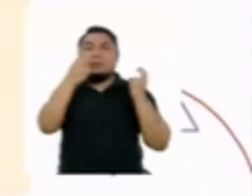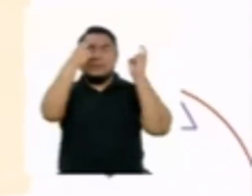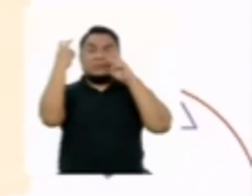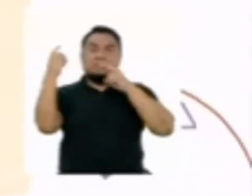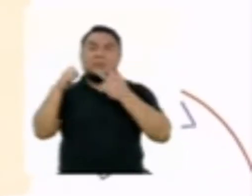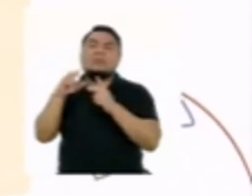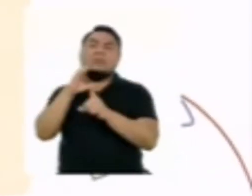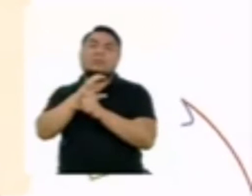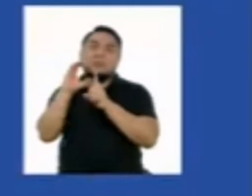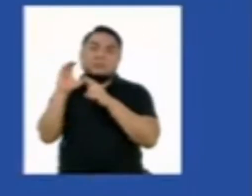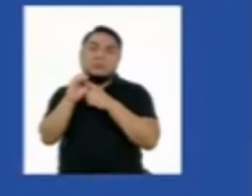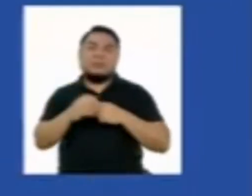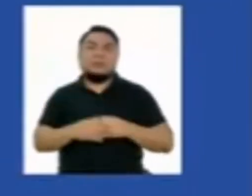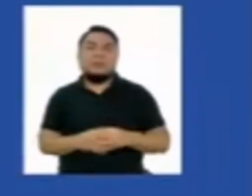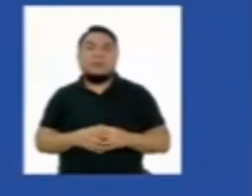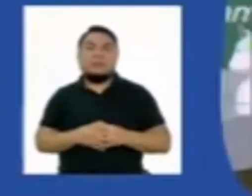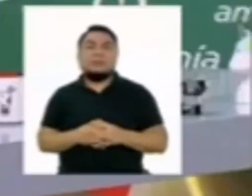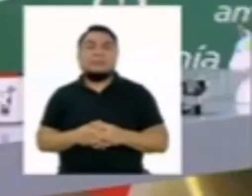y culturales.